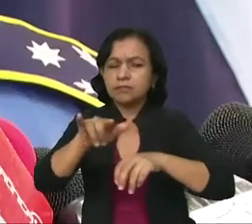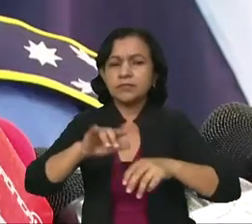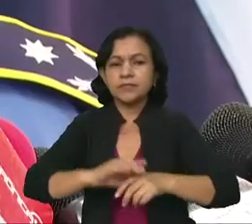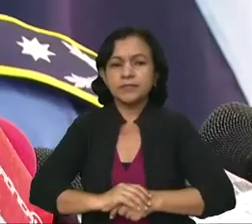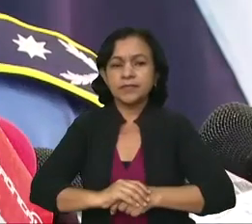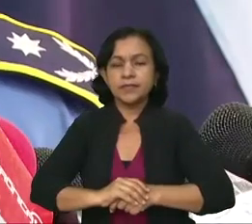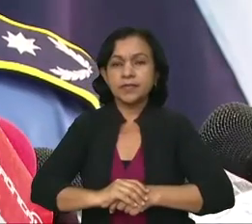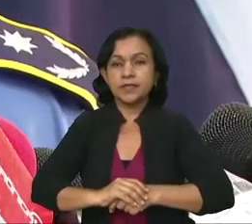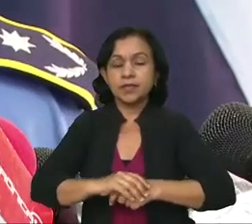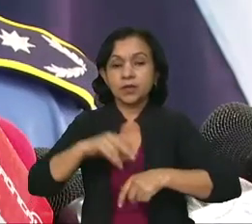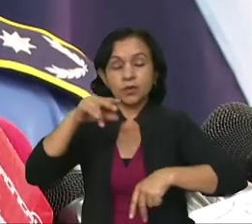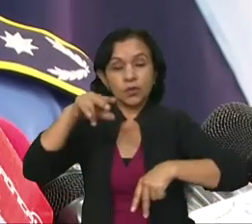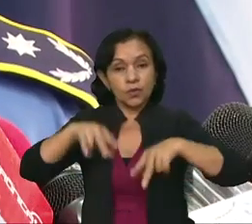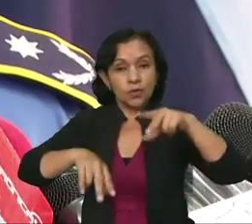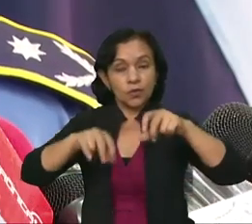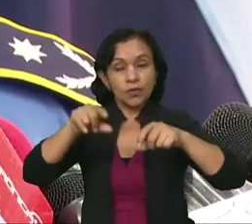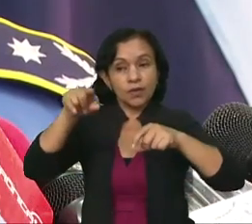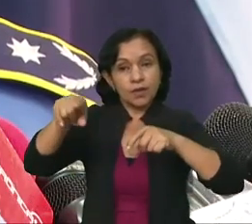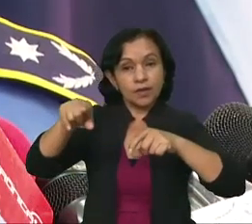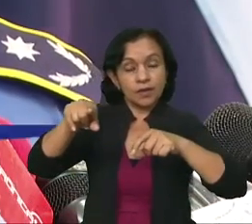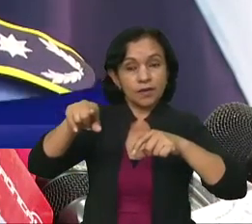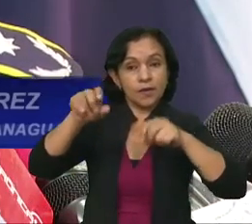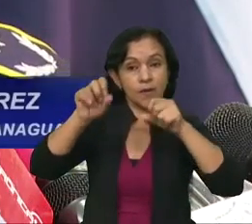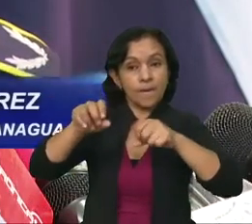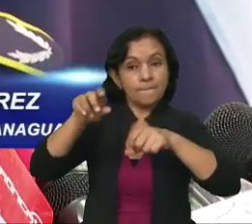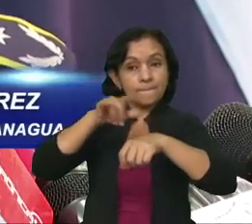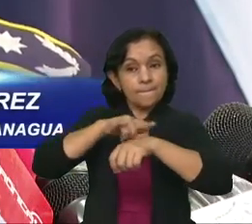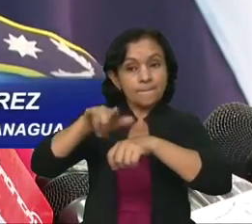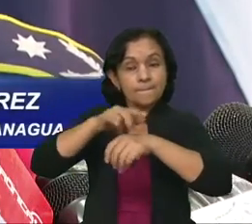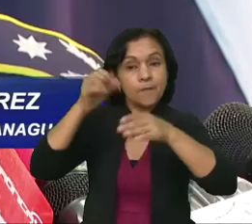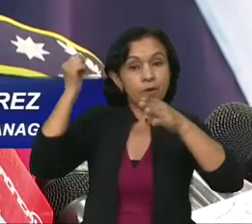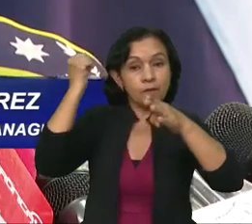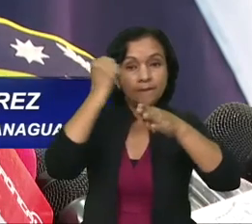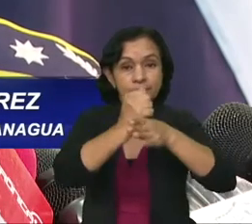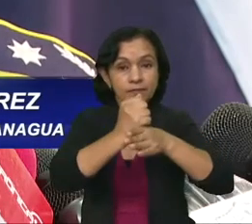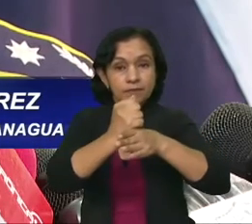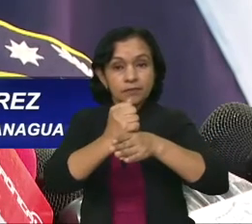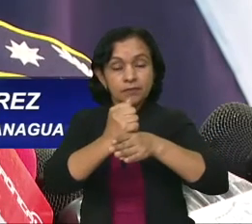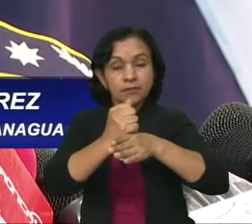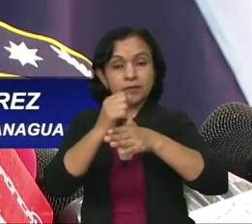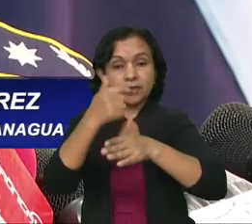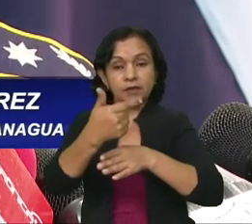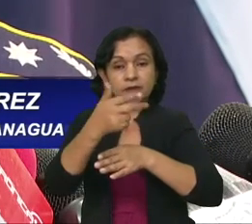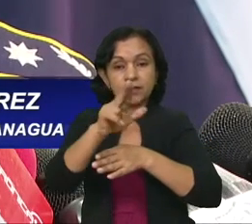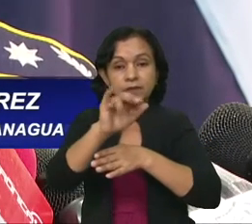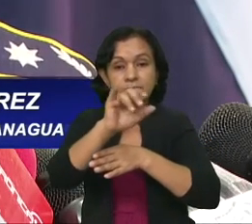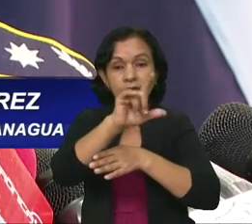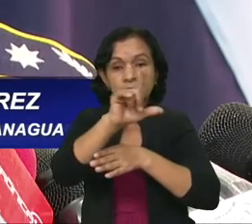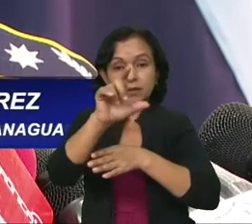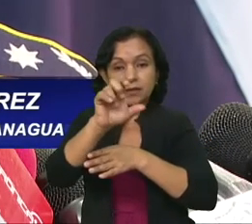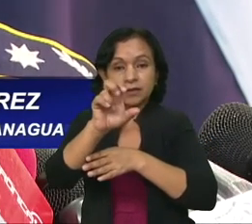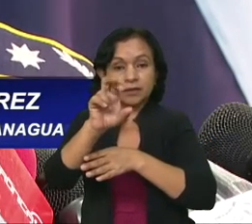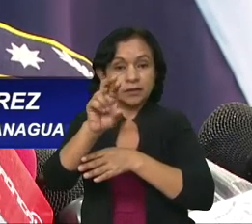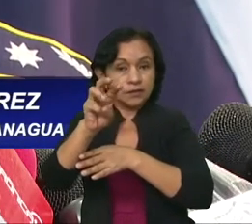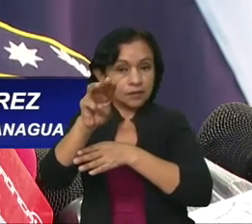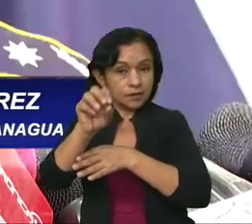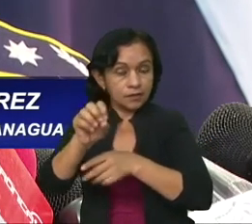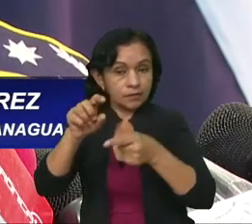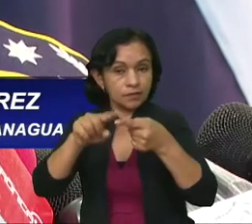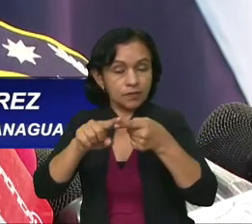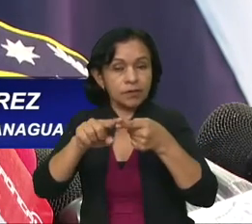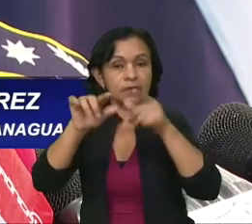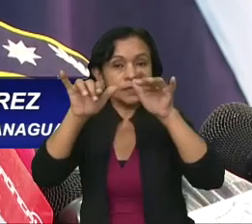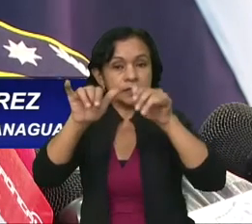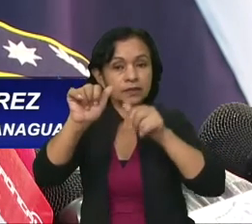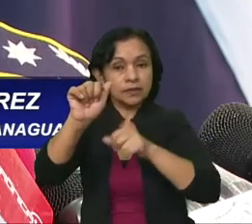En Nueva Segovia, por el delito de asesinato, Guillermo Ricardo Toruño Arauz,